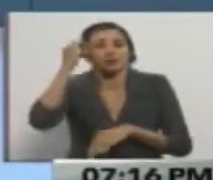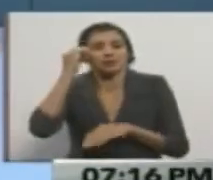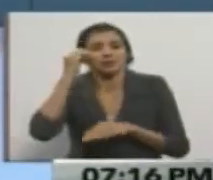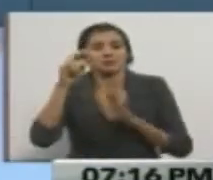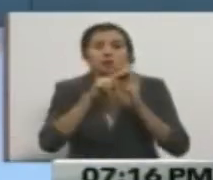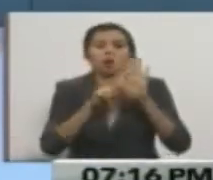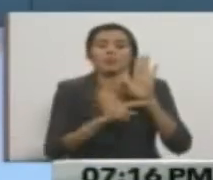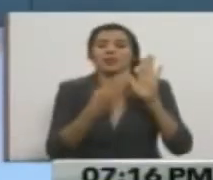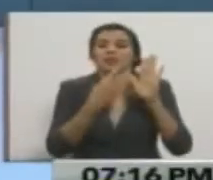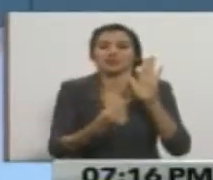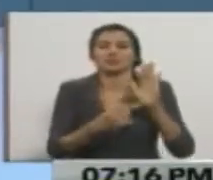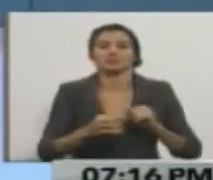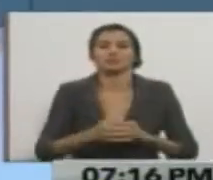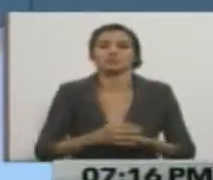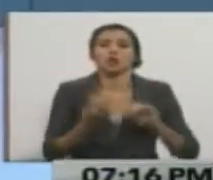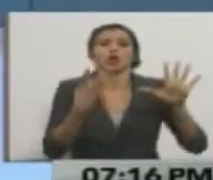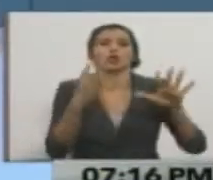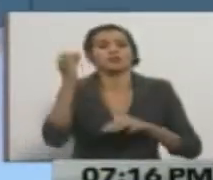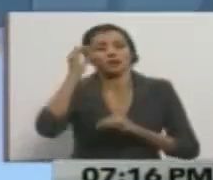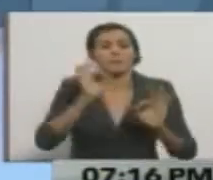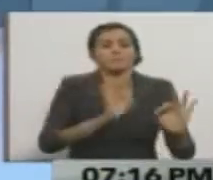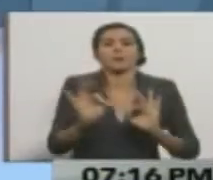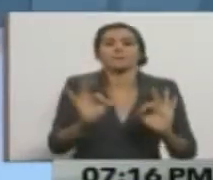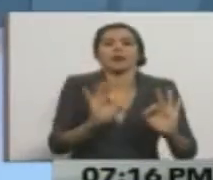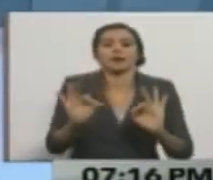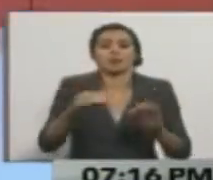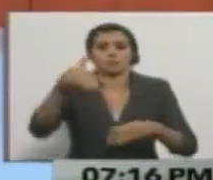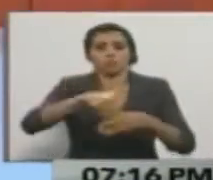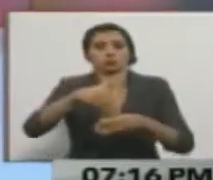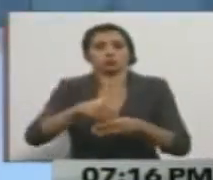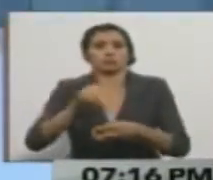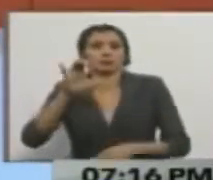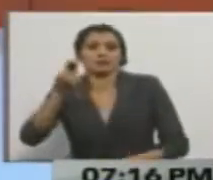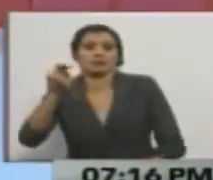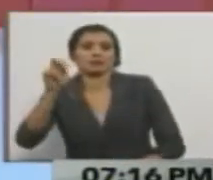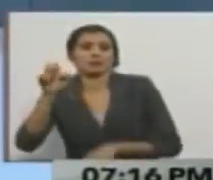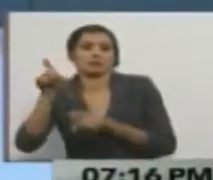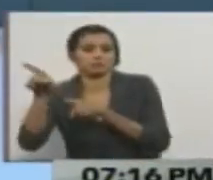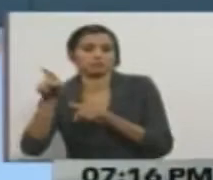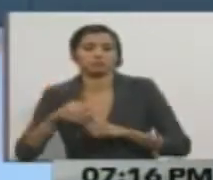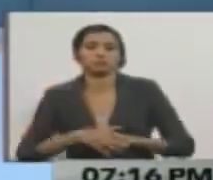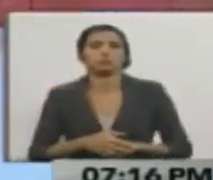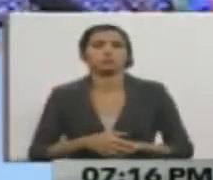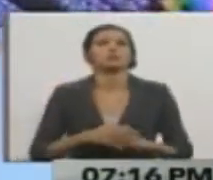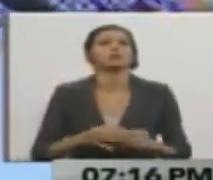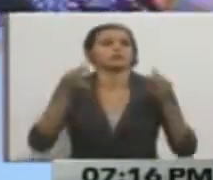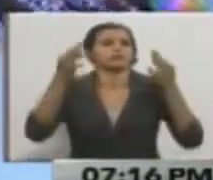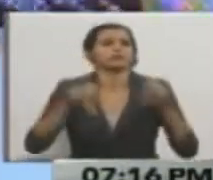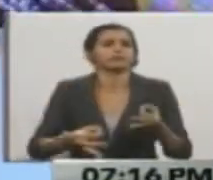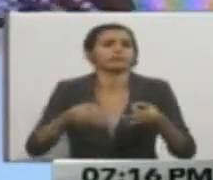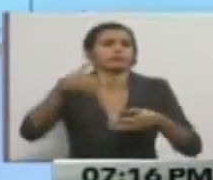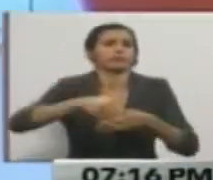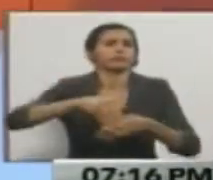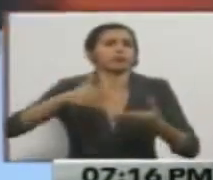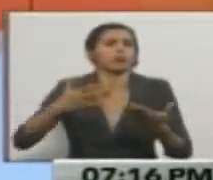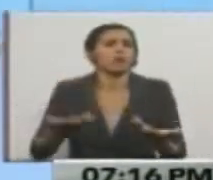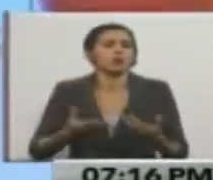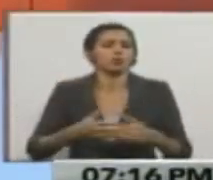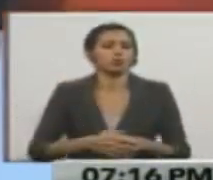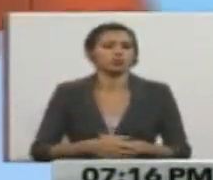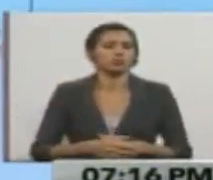que tiene el organismo para realizar el referendo. El evento pudiera efectuarse a mediados